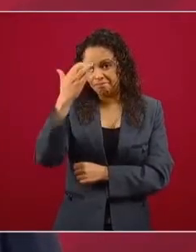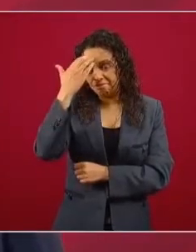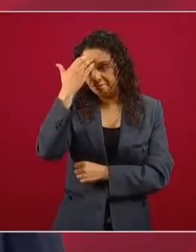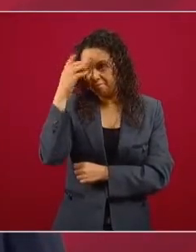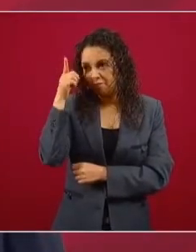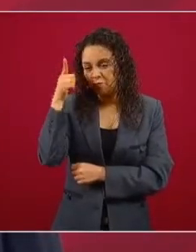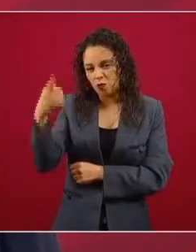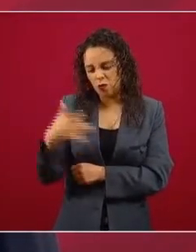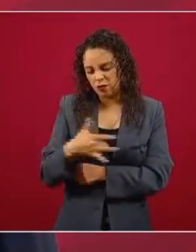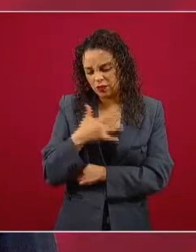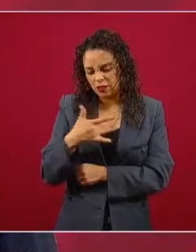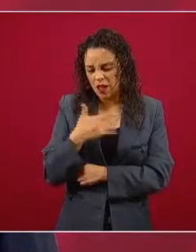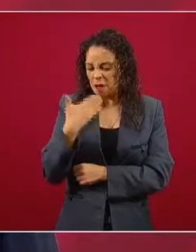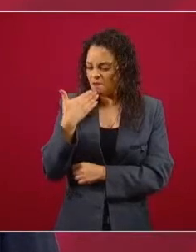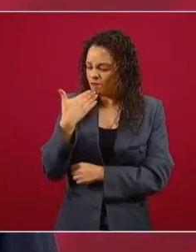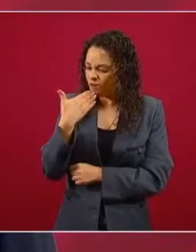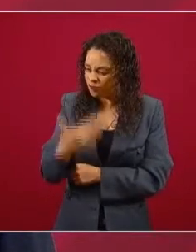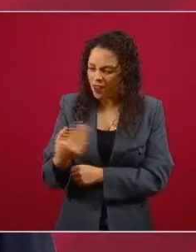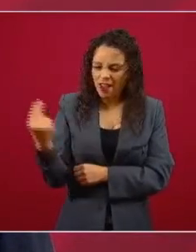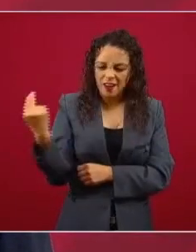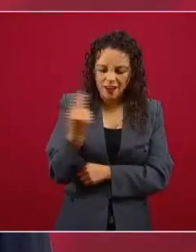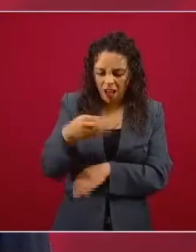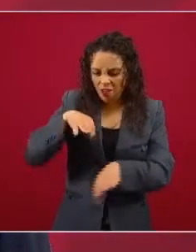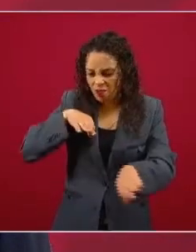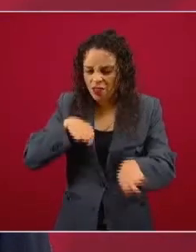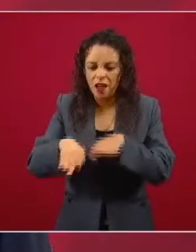vocación productiva,